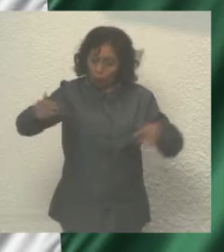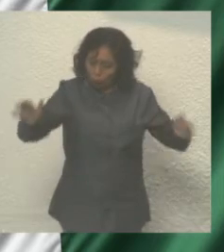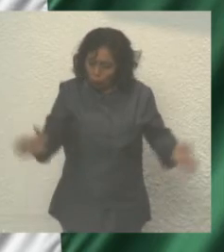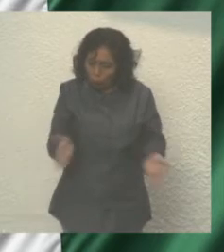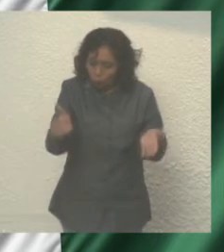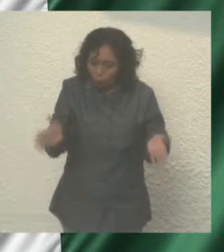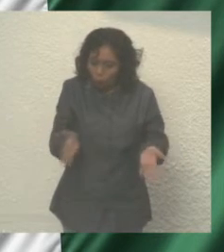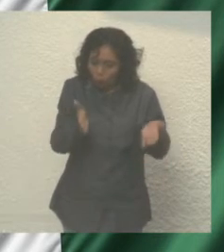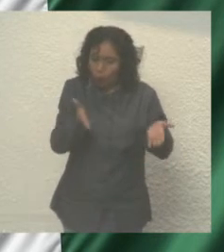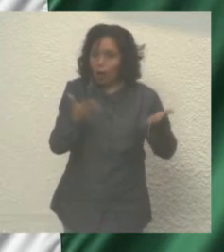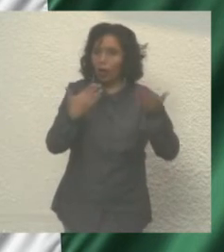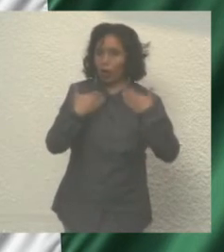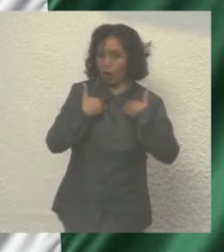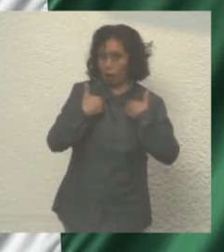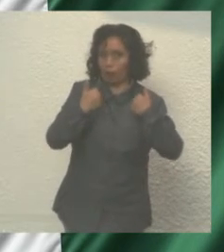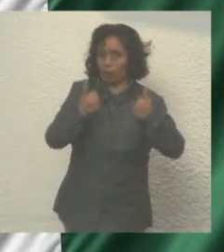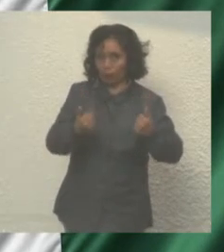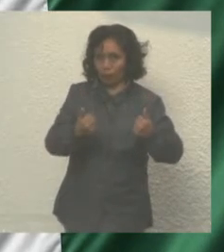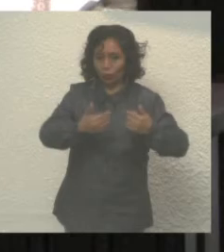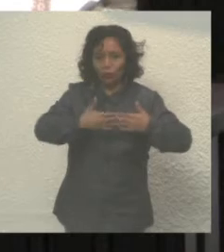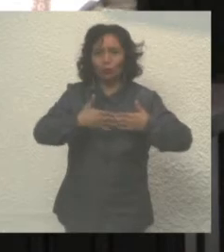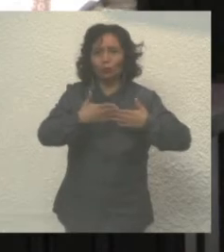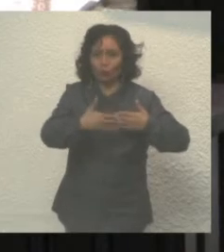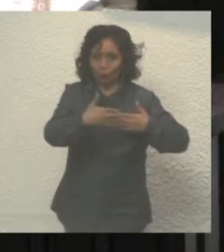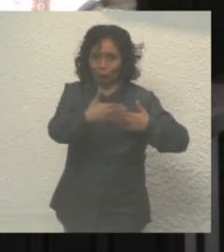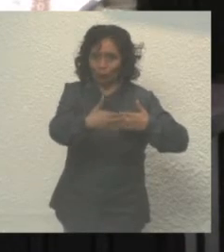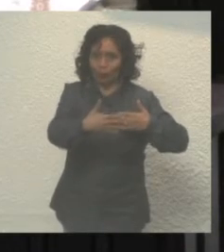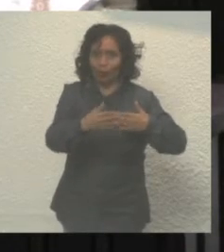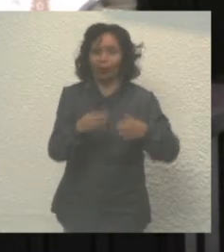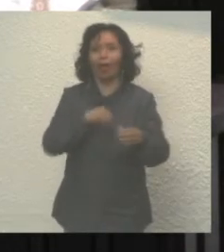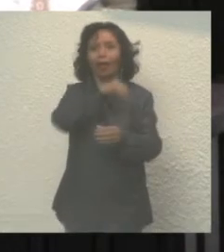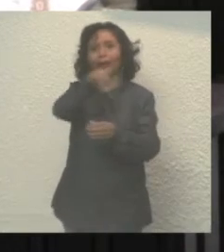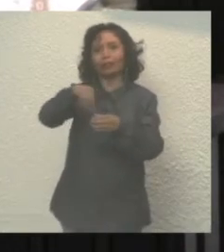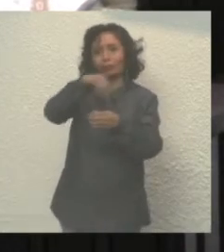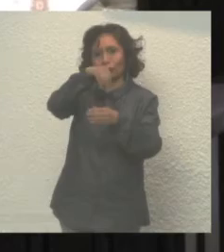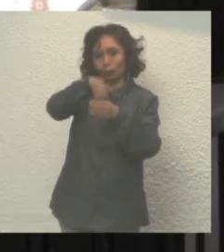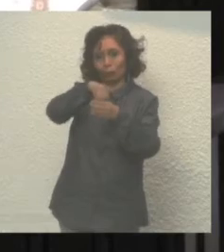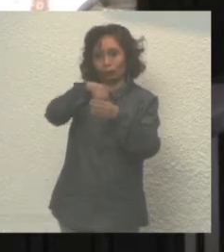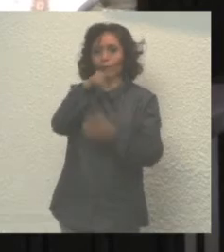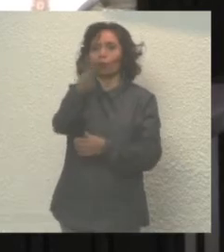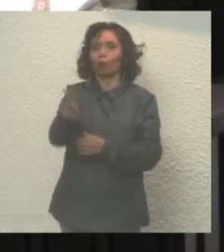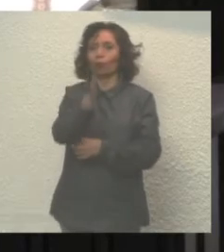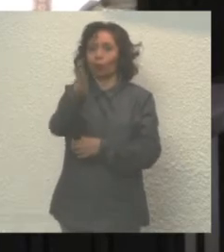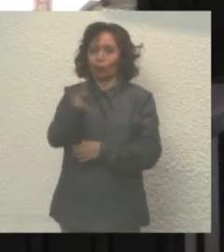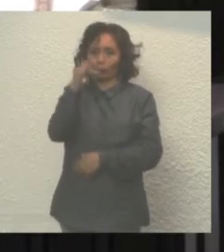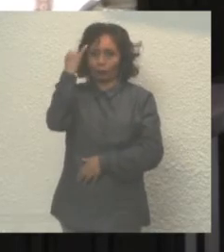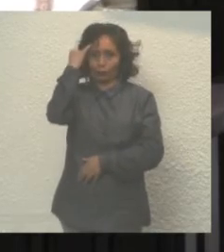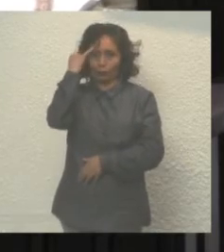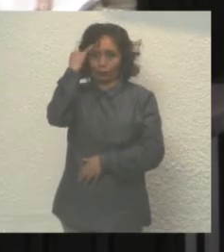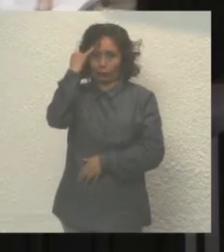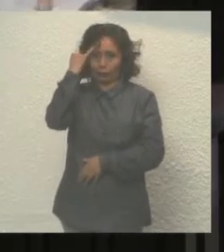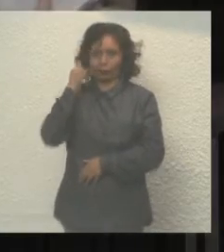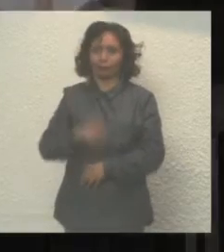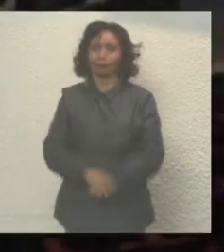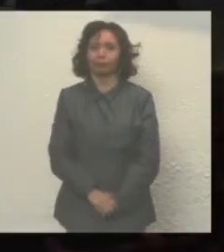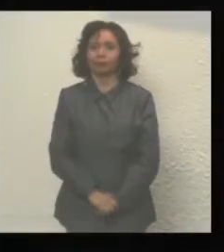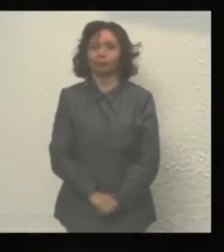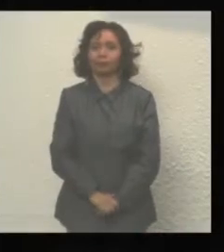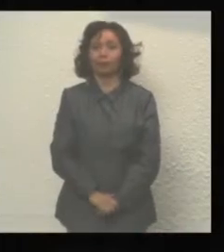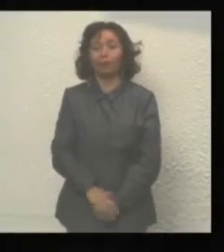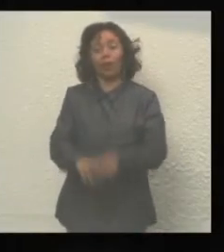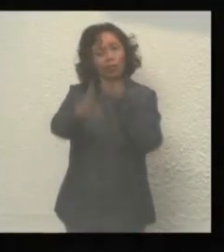la comprensión y promover la inclusión de los pueblos indígenas.